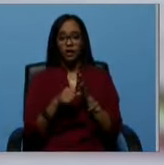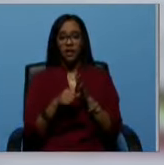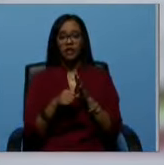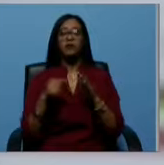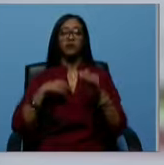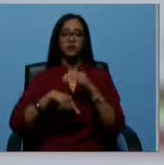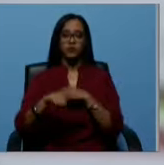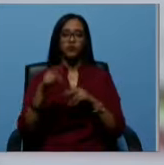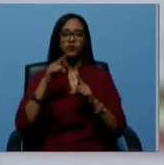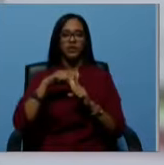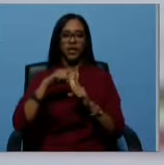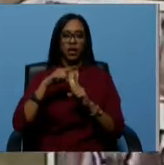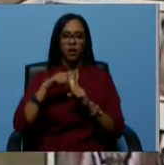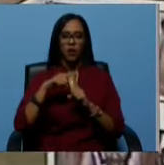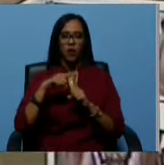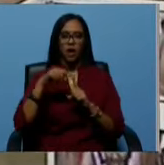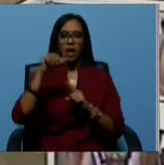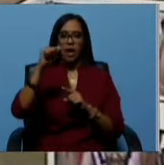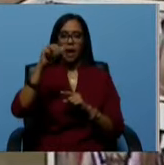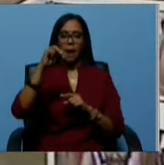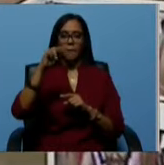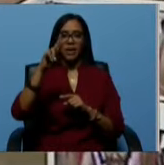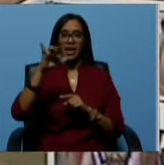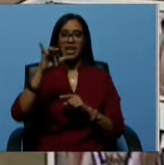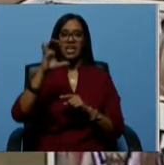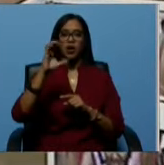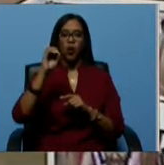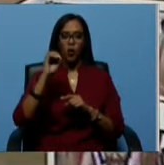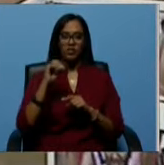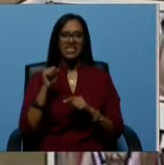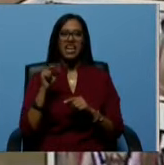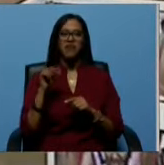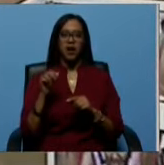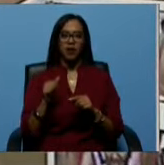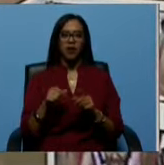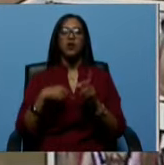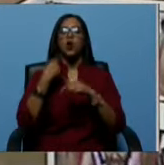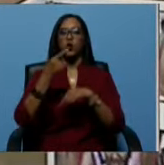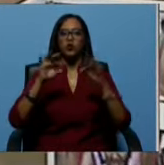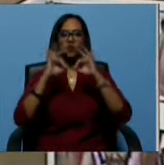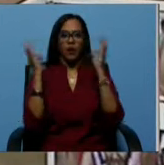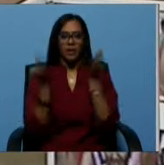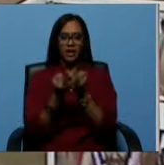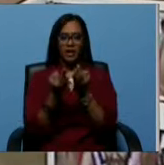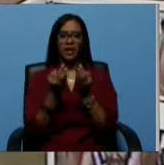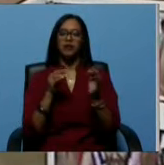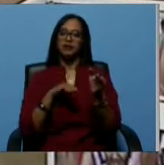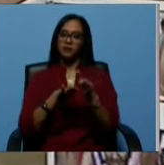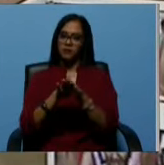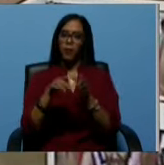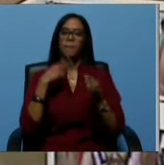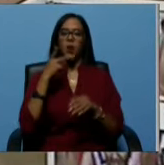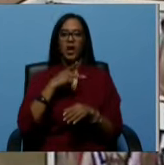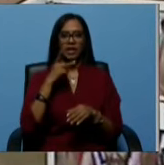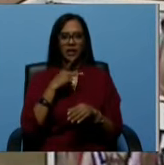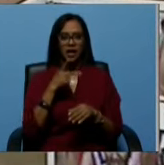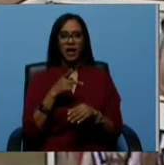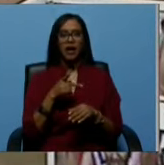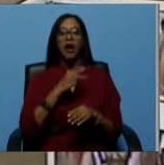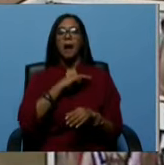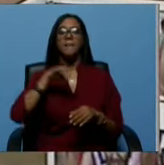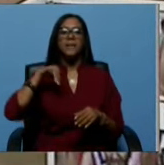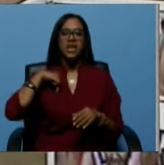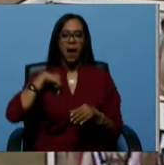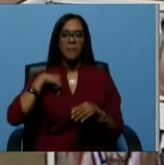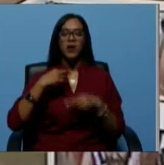desde donde salió su tío Américo Silva y Simón Sáez Mérida, y otros familiares de destacada trayectoria política a militar en las filas